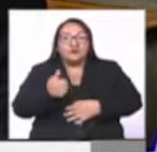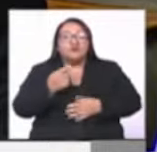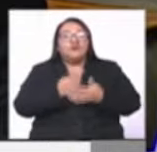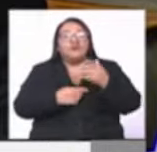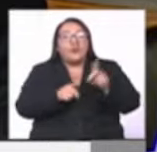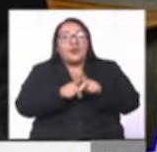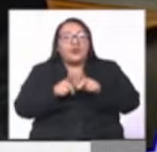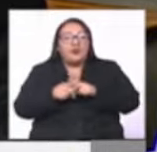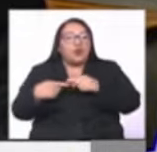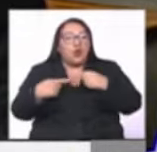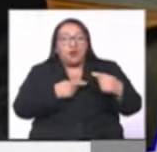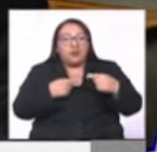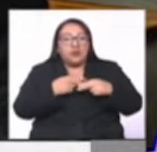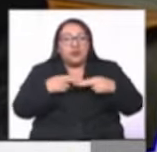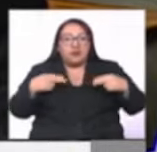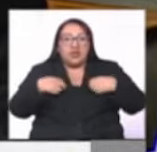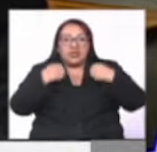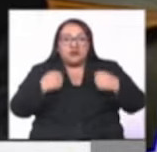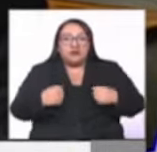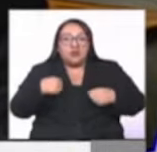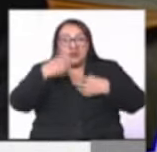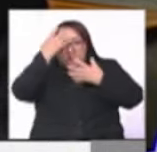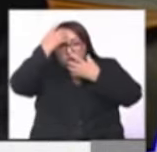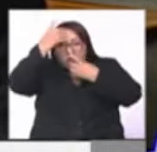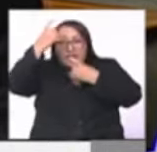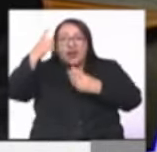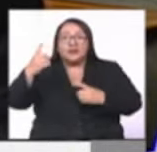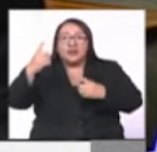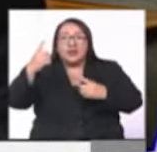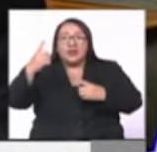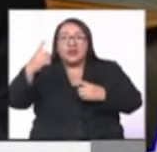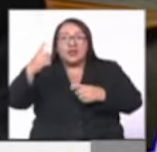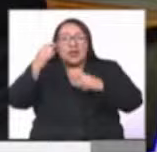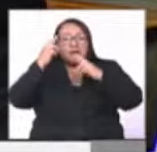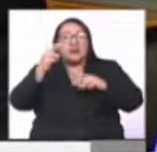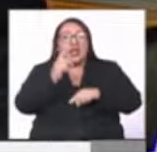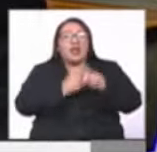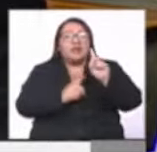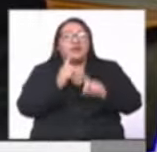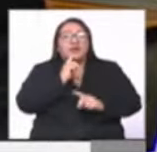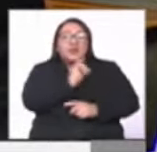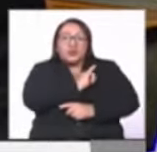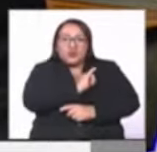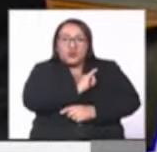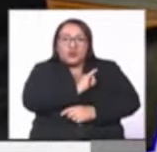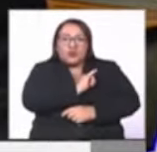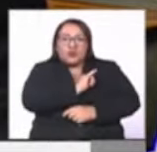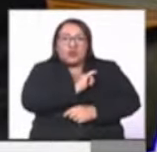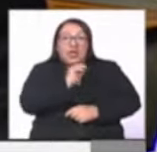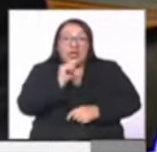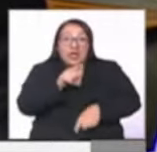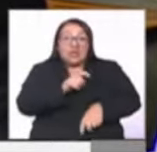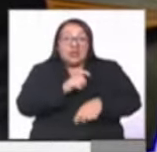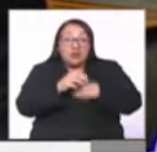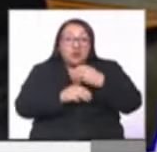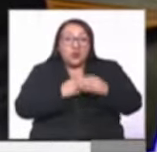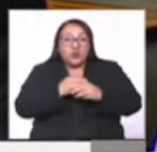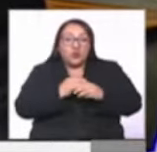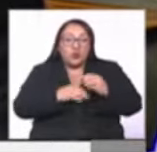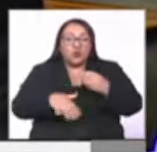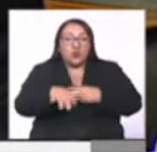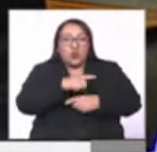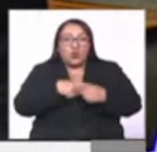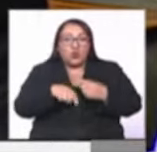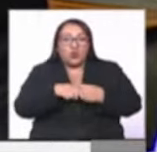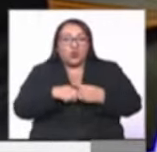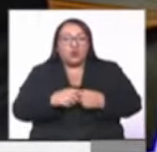donde también compiten la estabilidad de nuestra democracia y la calidad de nuestras instituciones en ese en ese mundo global e